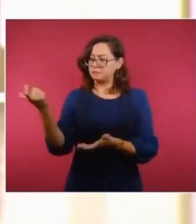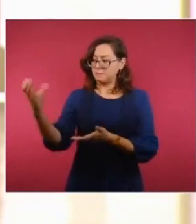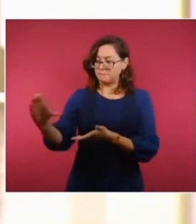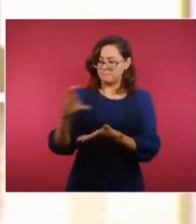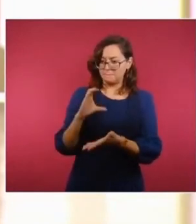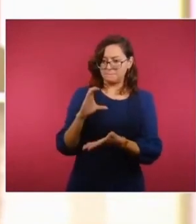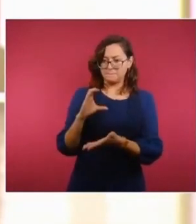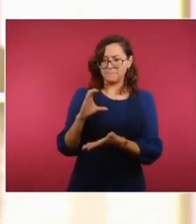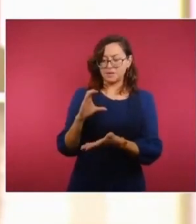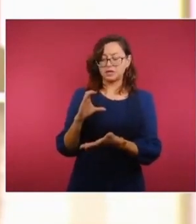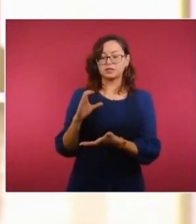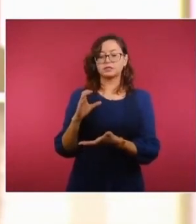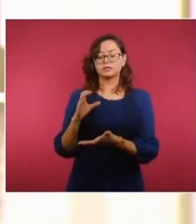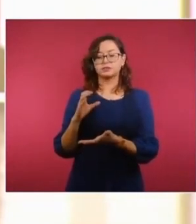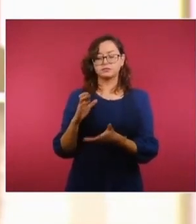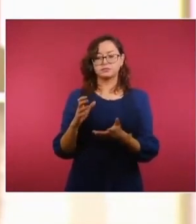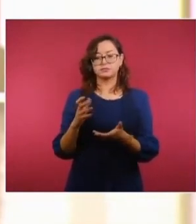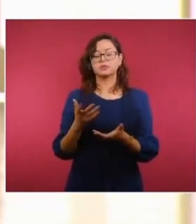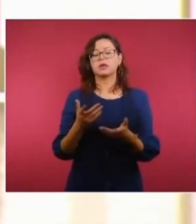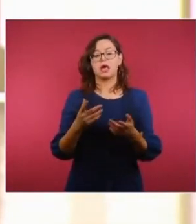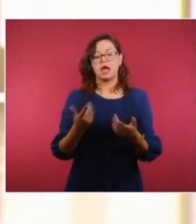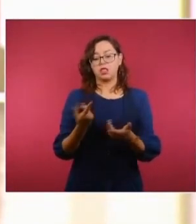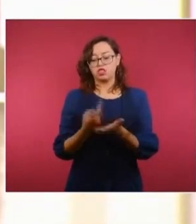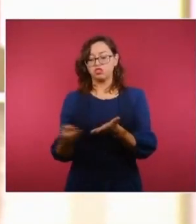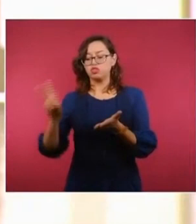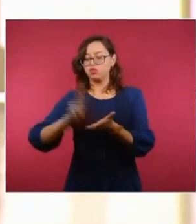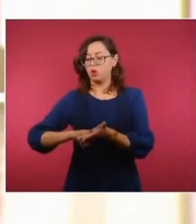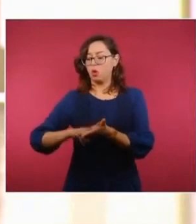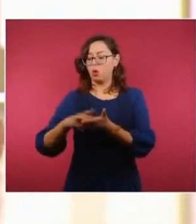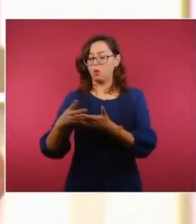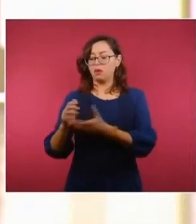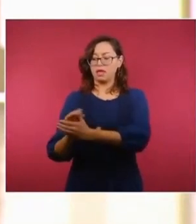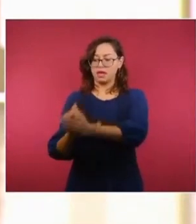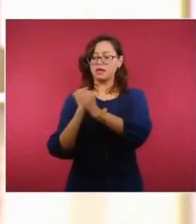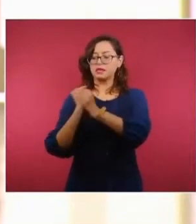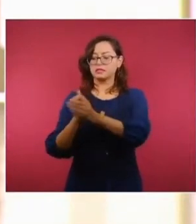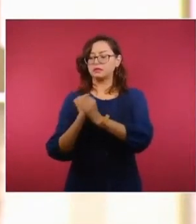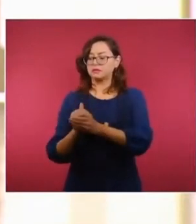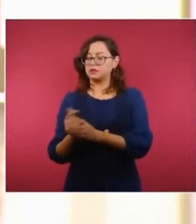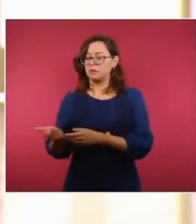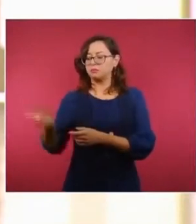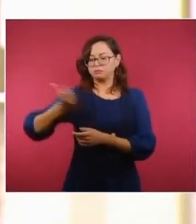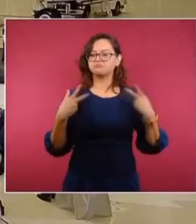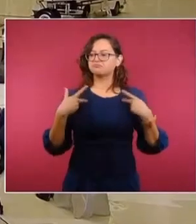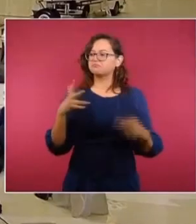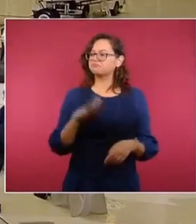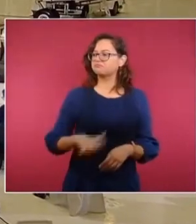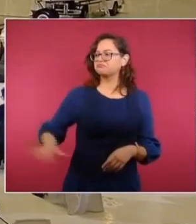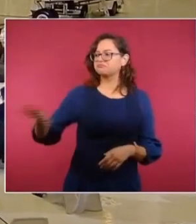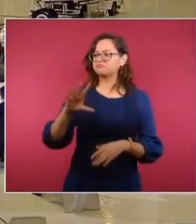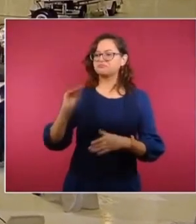también lo que se obtenga por la rifa es para salud pública